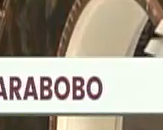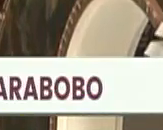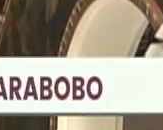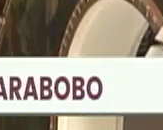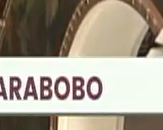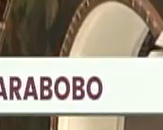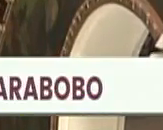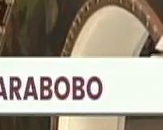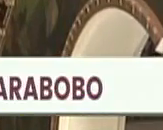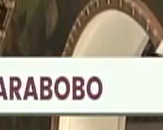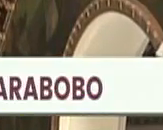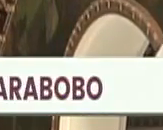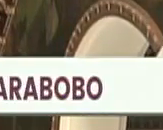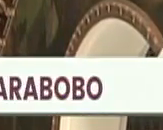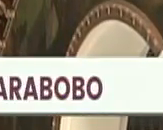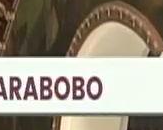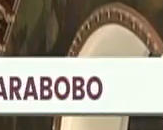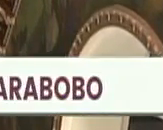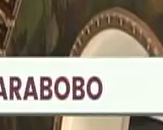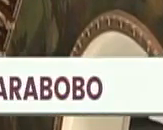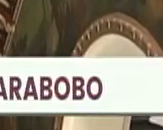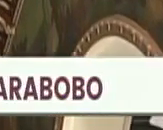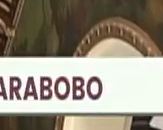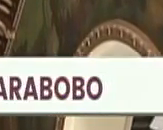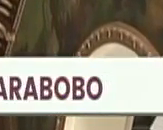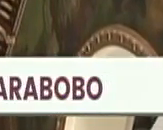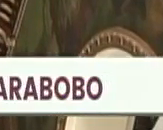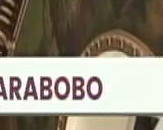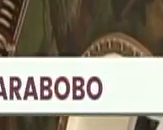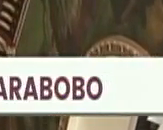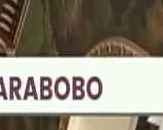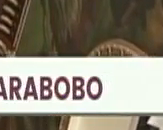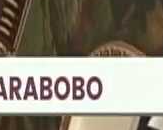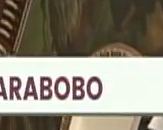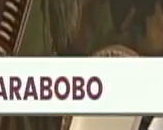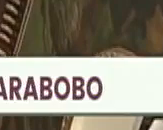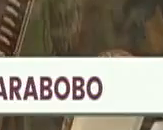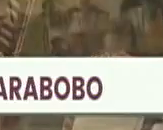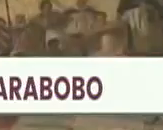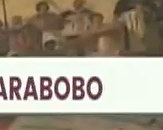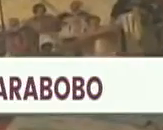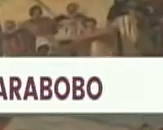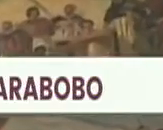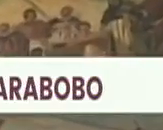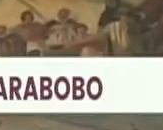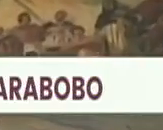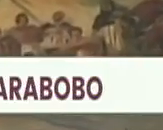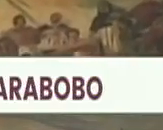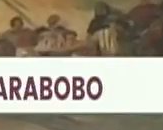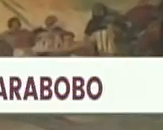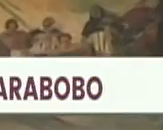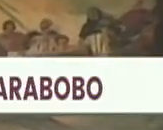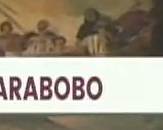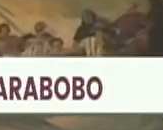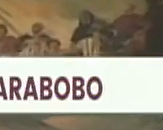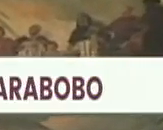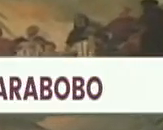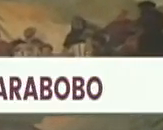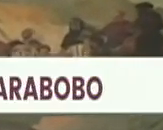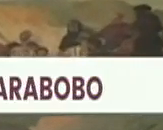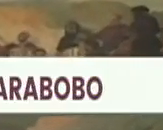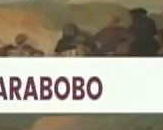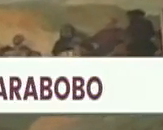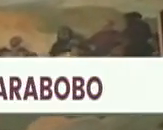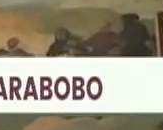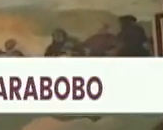al 199 aniversario. Jamás nos arrodillaremos ante ningún imperio, ha expresado el presidente constitucional de la República